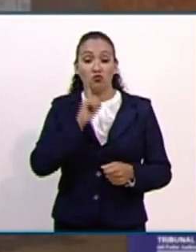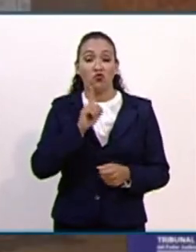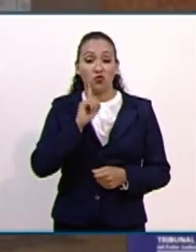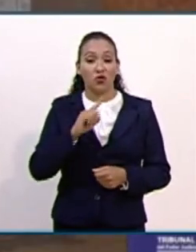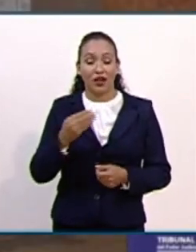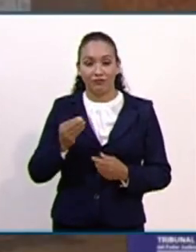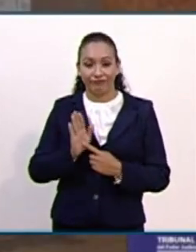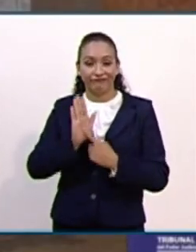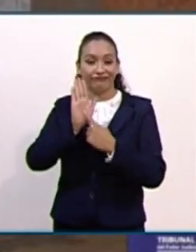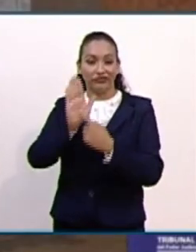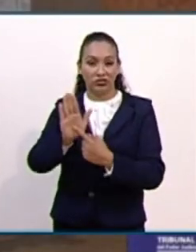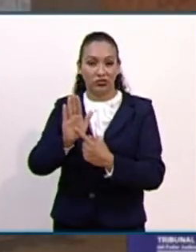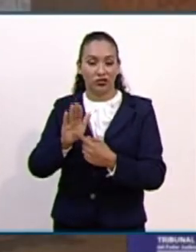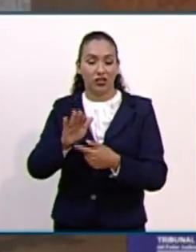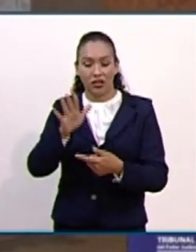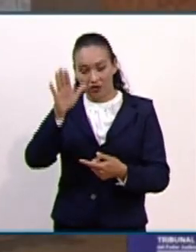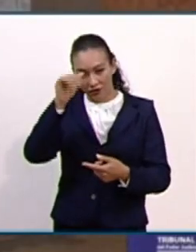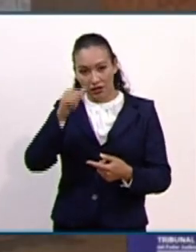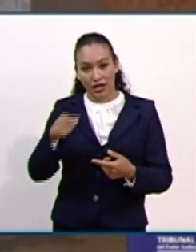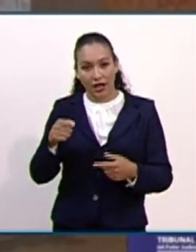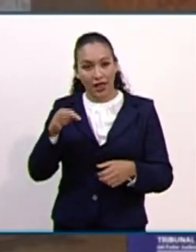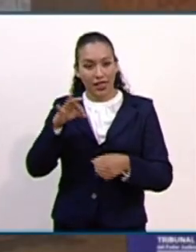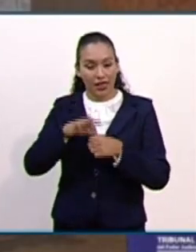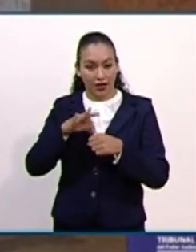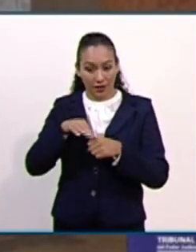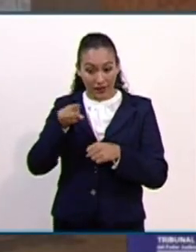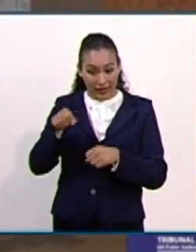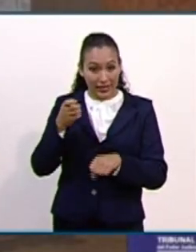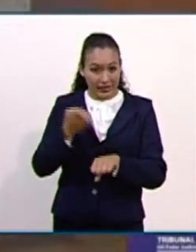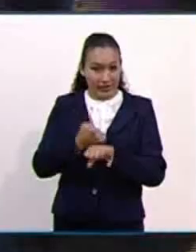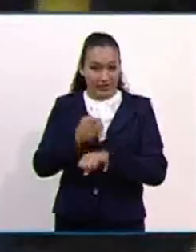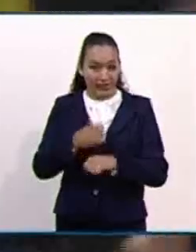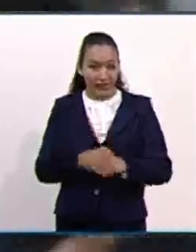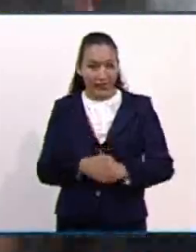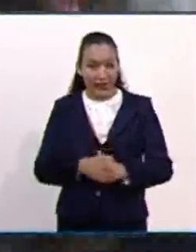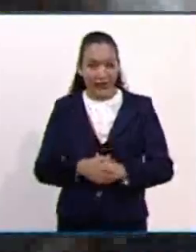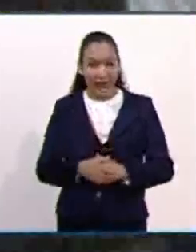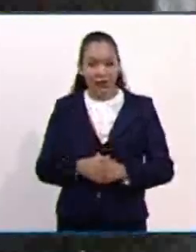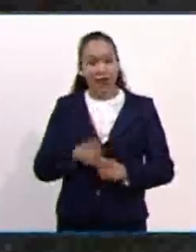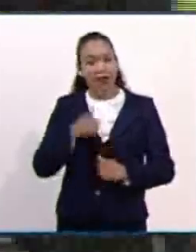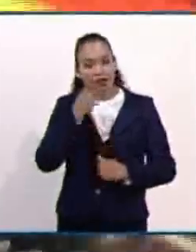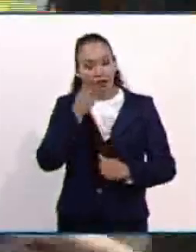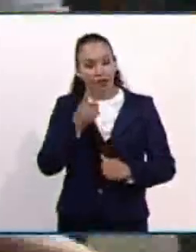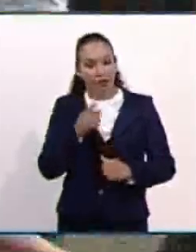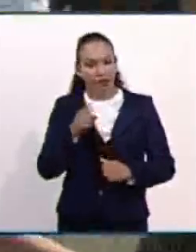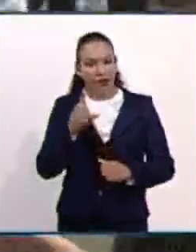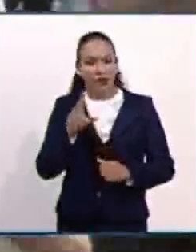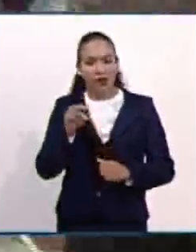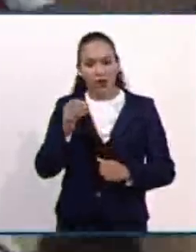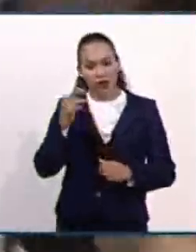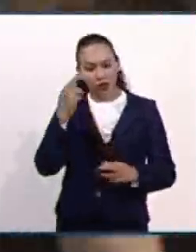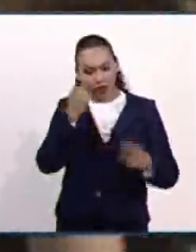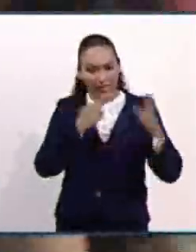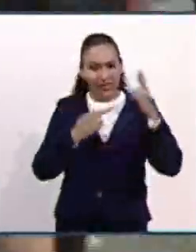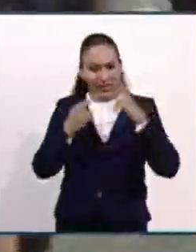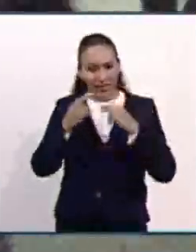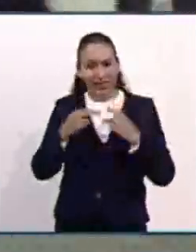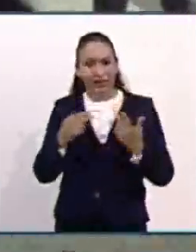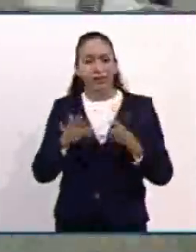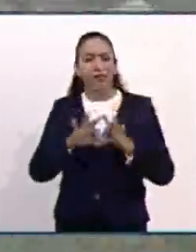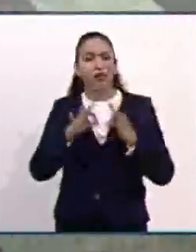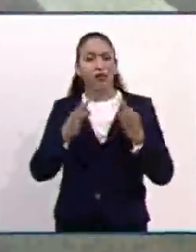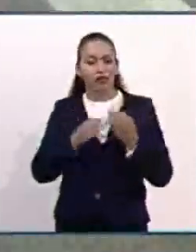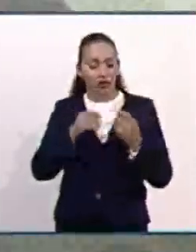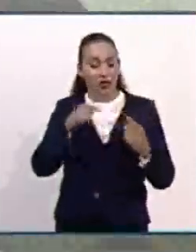la Sala indicó que el Tribunal Electoral del Estado, que también avaló las acciones afirmativas, no se excedió al justificar que dichas medidas